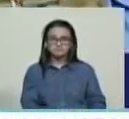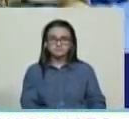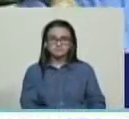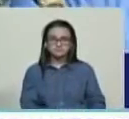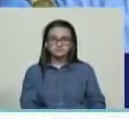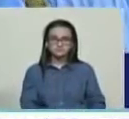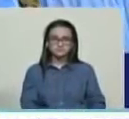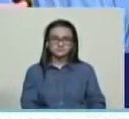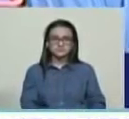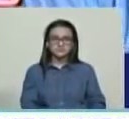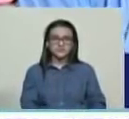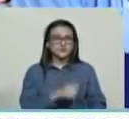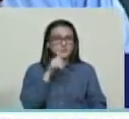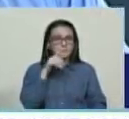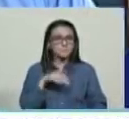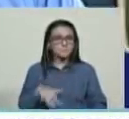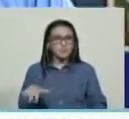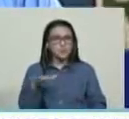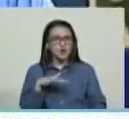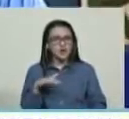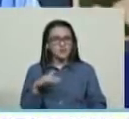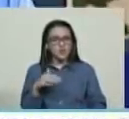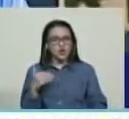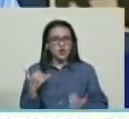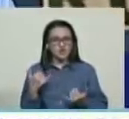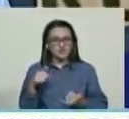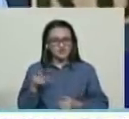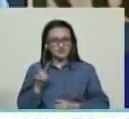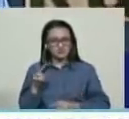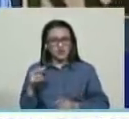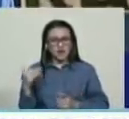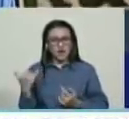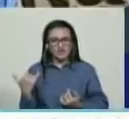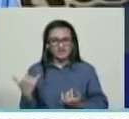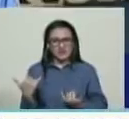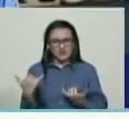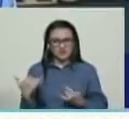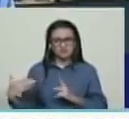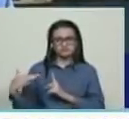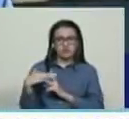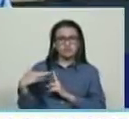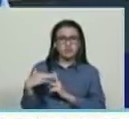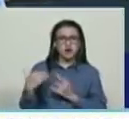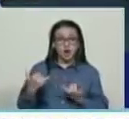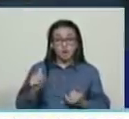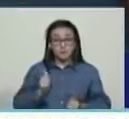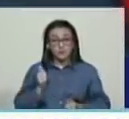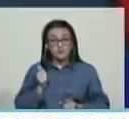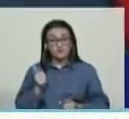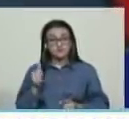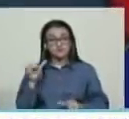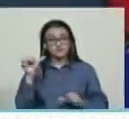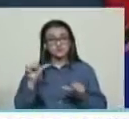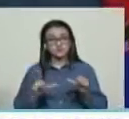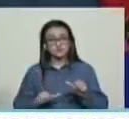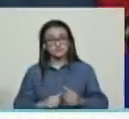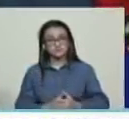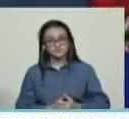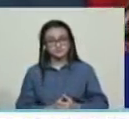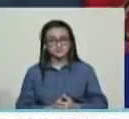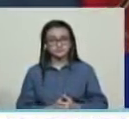Nuestro pueblo está siendo y nuestro país está siendo asediado. Y aprovecho este acto que recoge